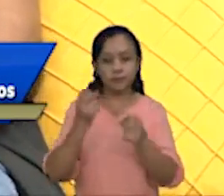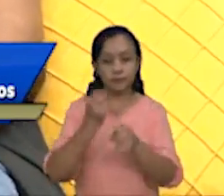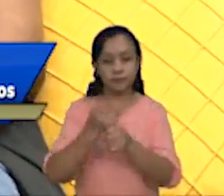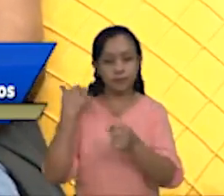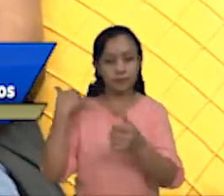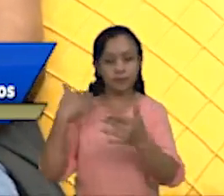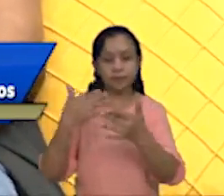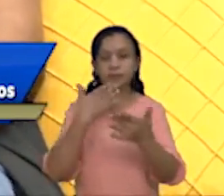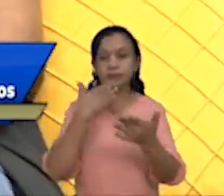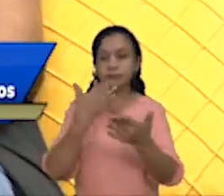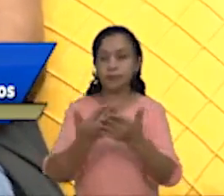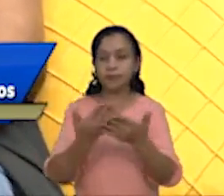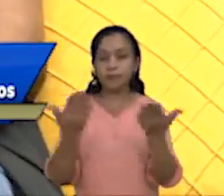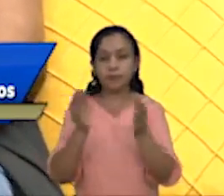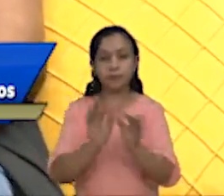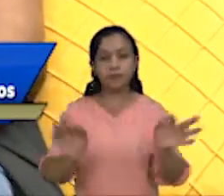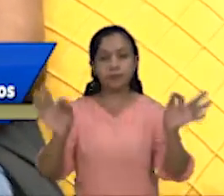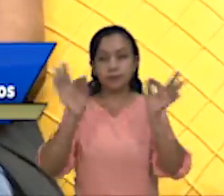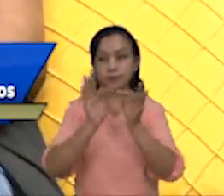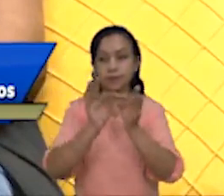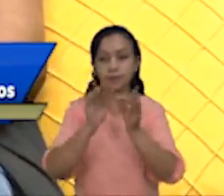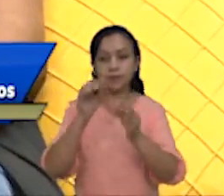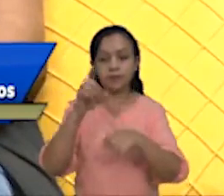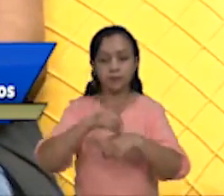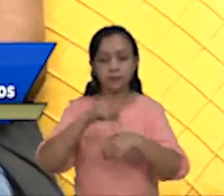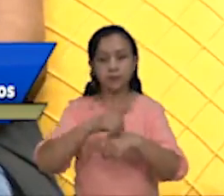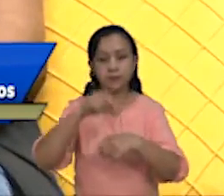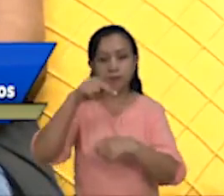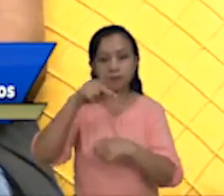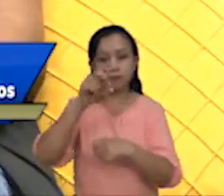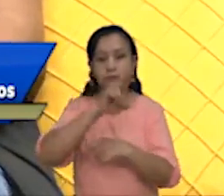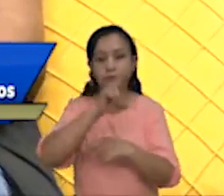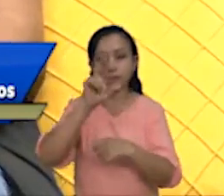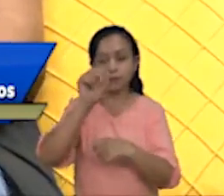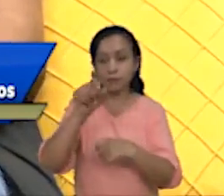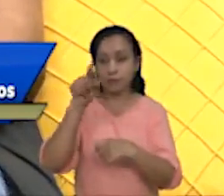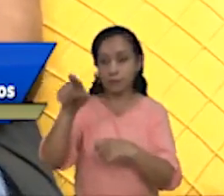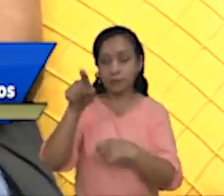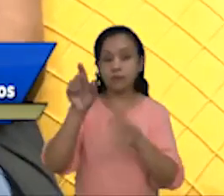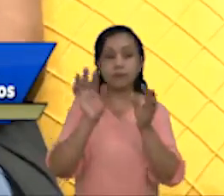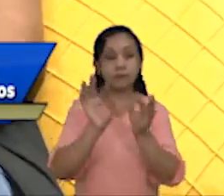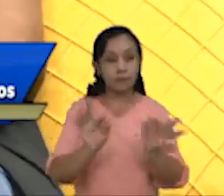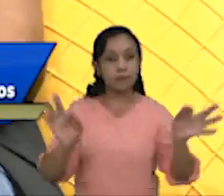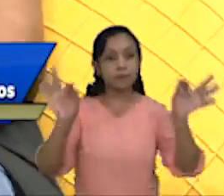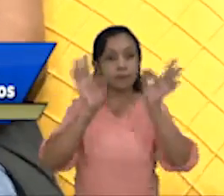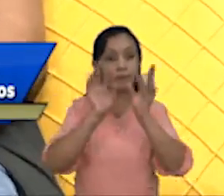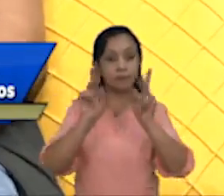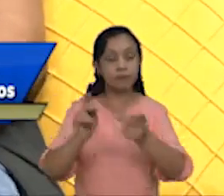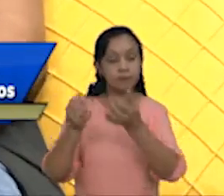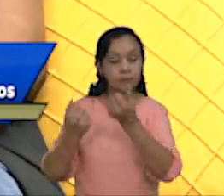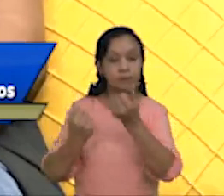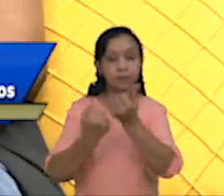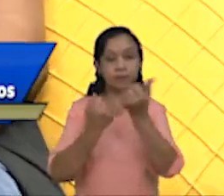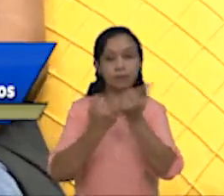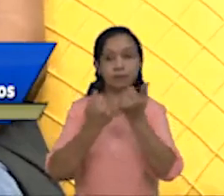se lo tenemos que agradecer principalmente al doctor Gustavo Porras, que ha sido una persona muy importante para darnos